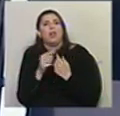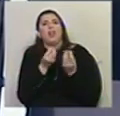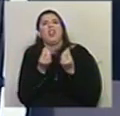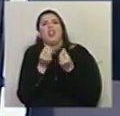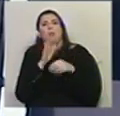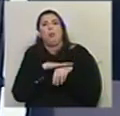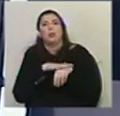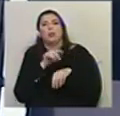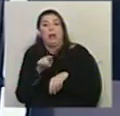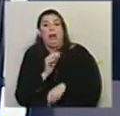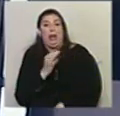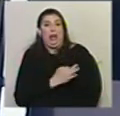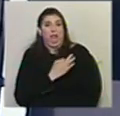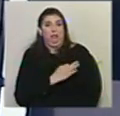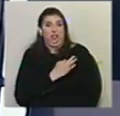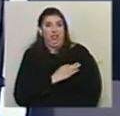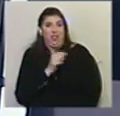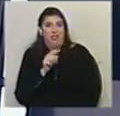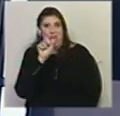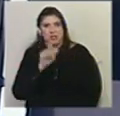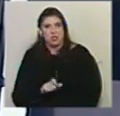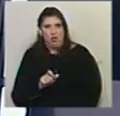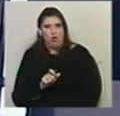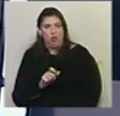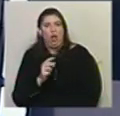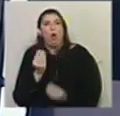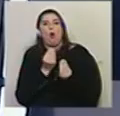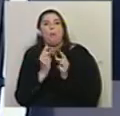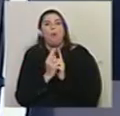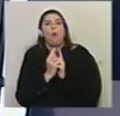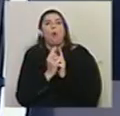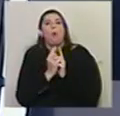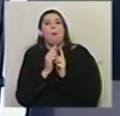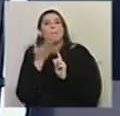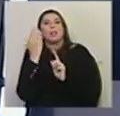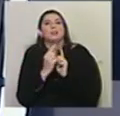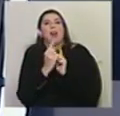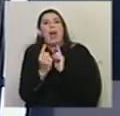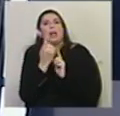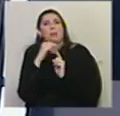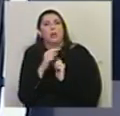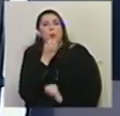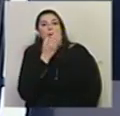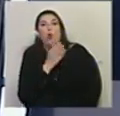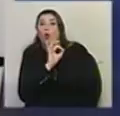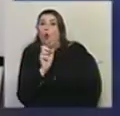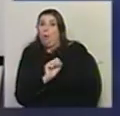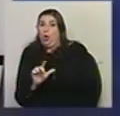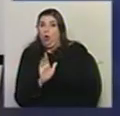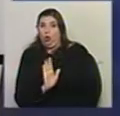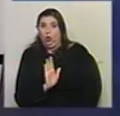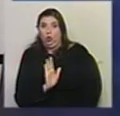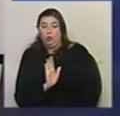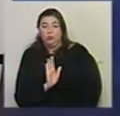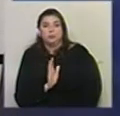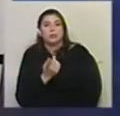vida esa sobrevida, claro. Que sea mejor o peor. Son todas cosas que hay que analizarlas y